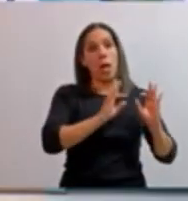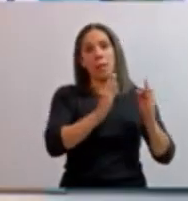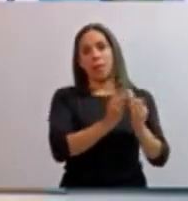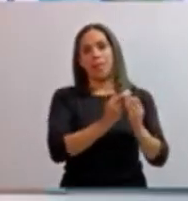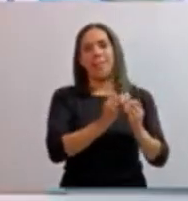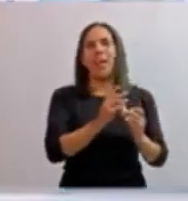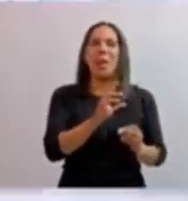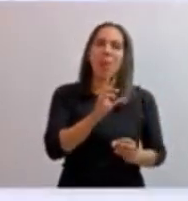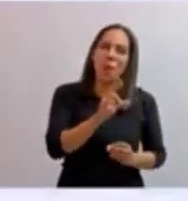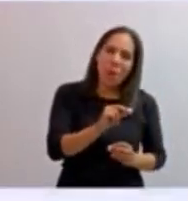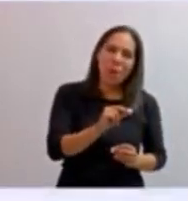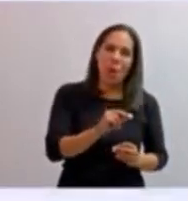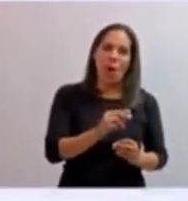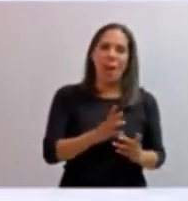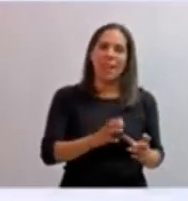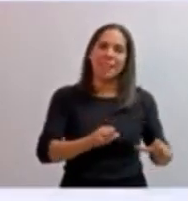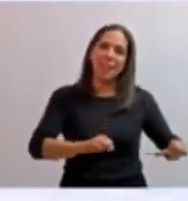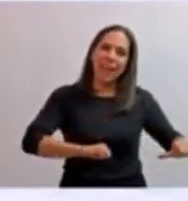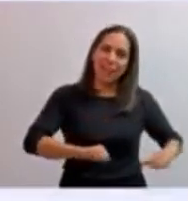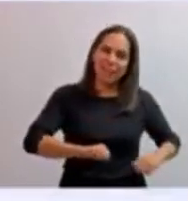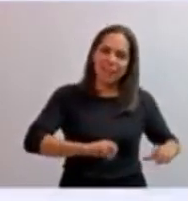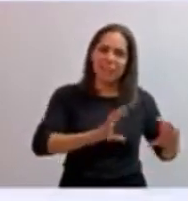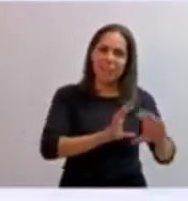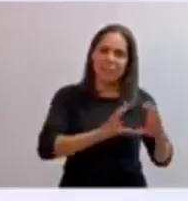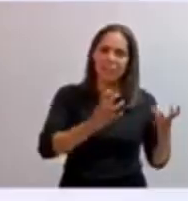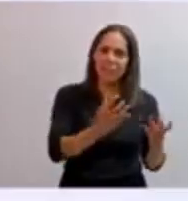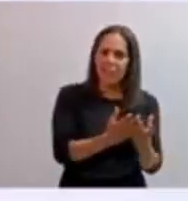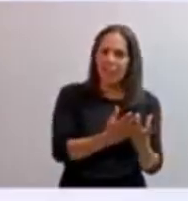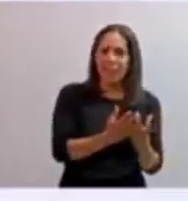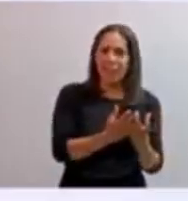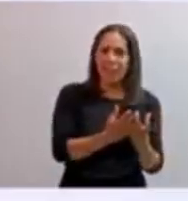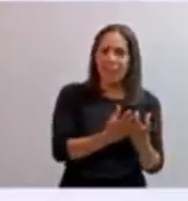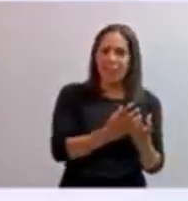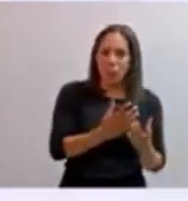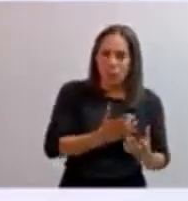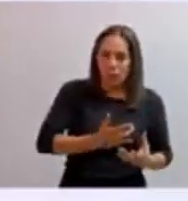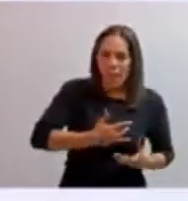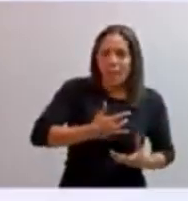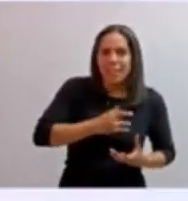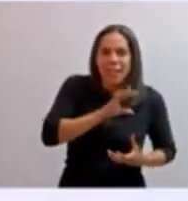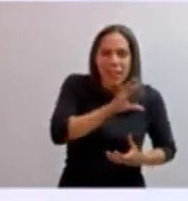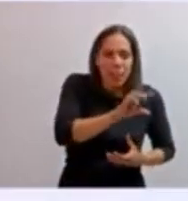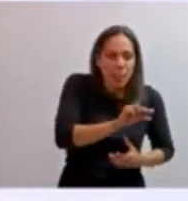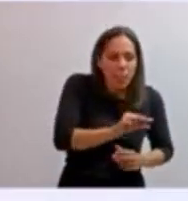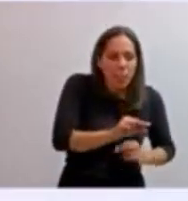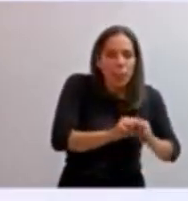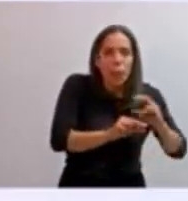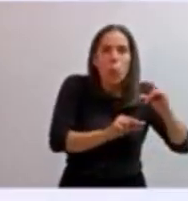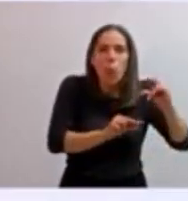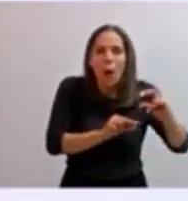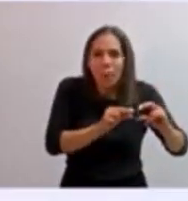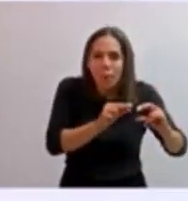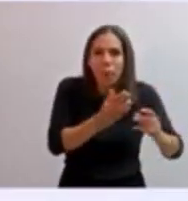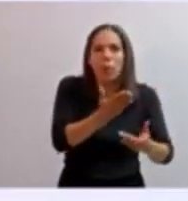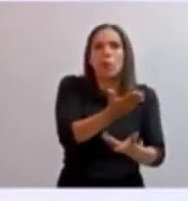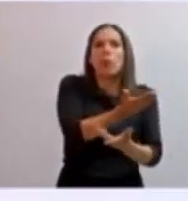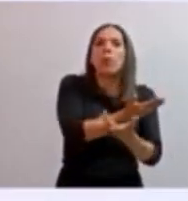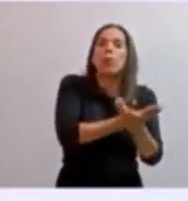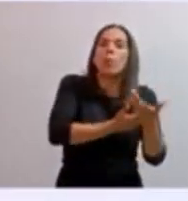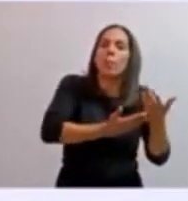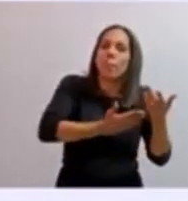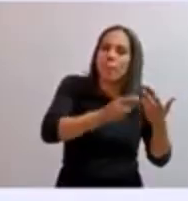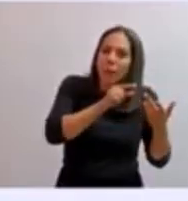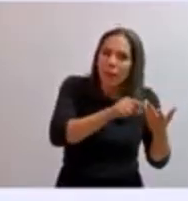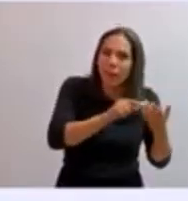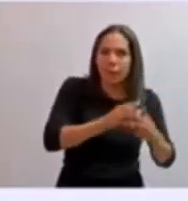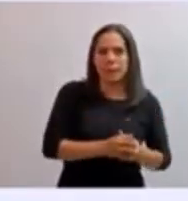las acciones son las que nos van llevando a ese sentido de pertenencia, a ese compartir y a